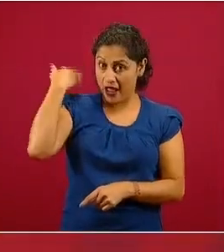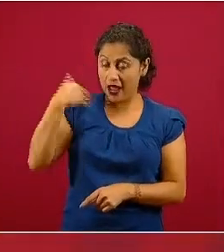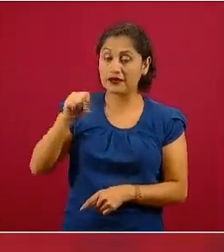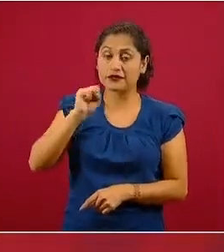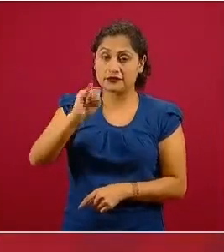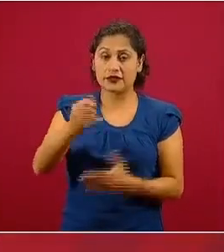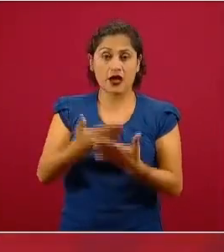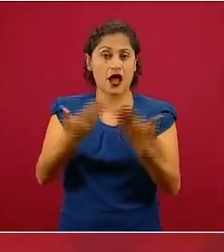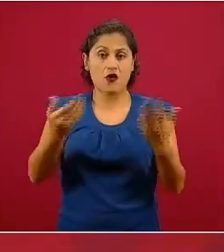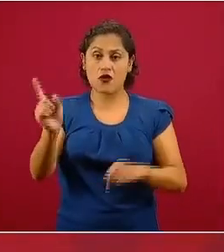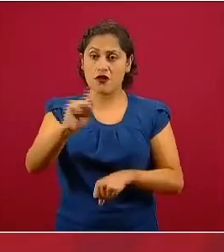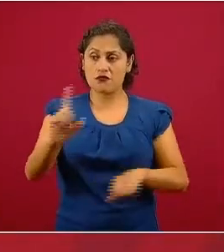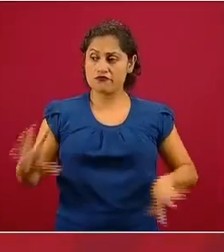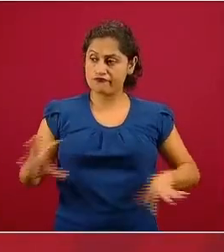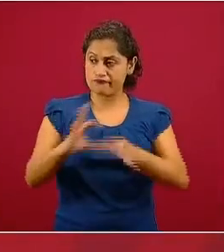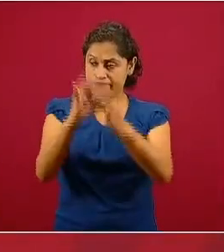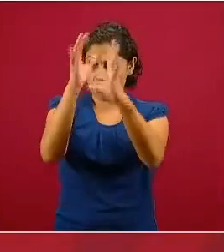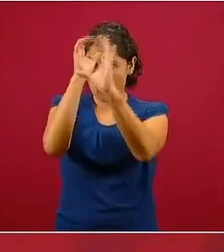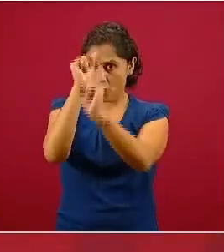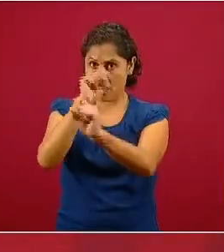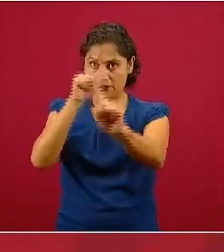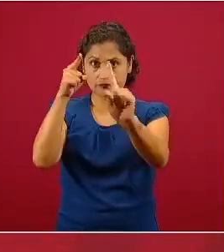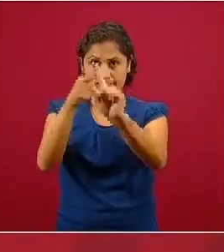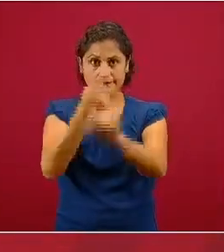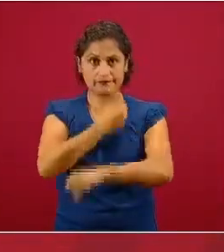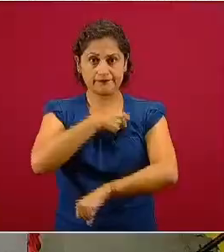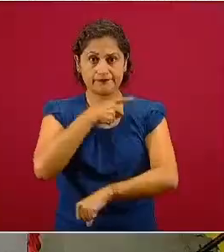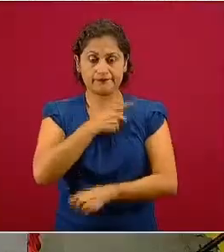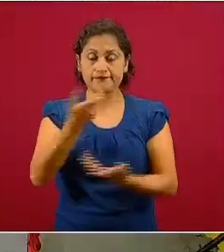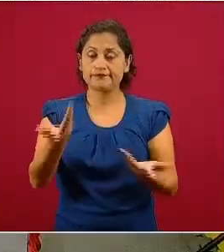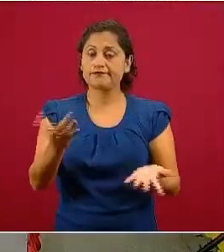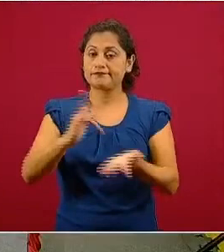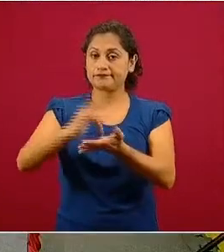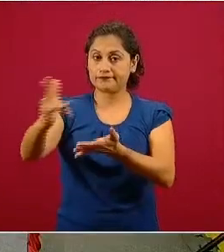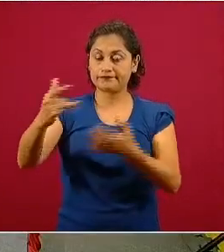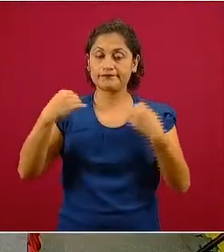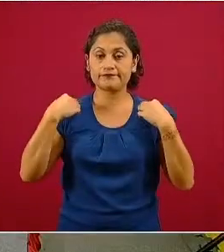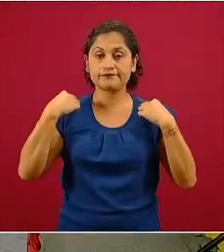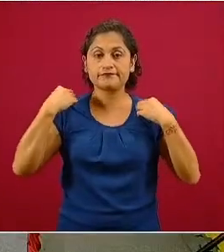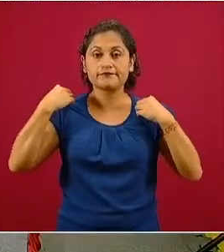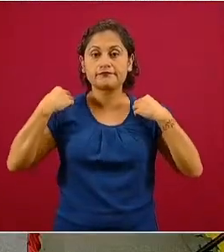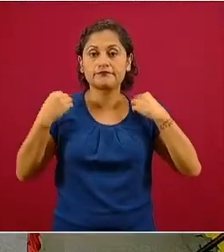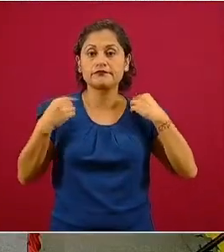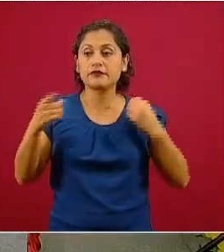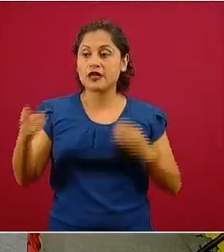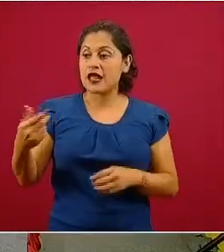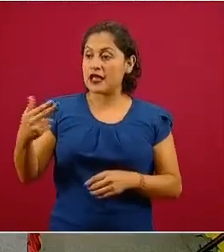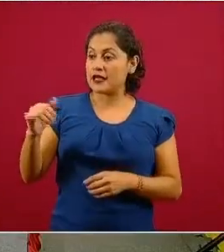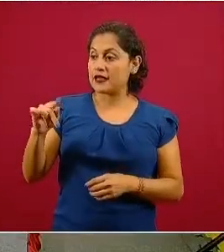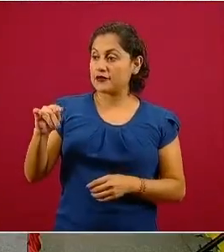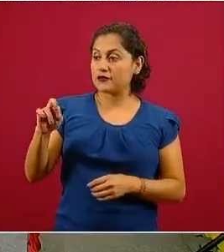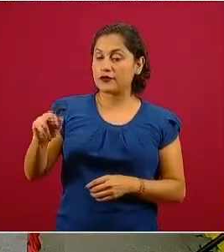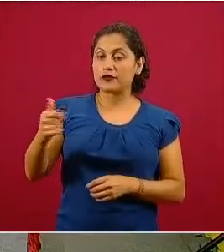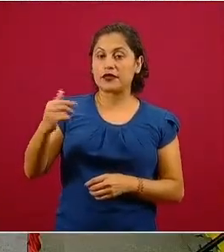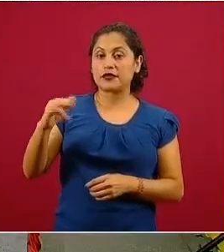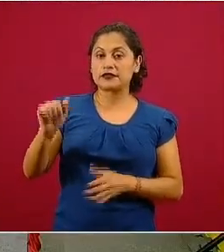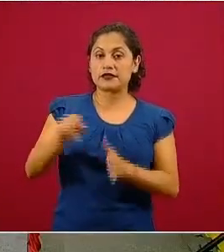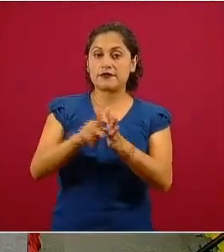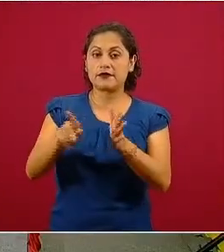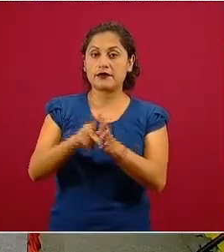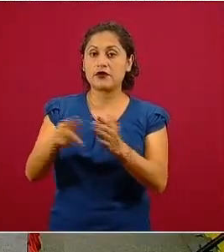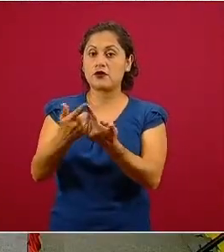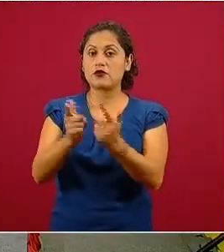diversas administraciones pasadas. Muchas gracias. Héctor García, de Periódico Cantón. Así es. Grupo